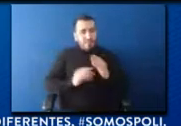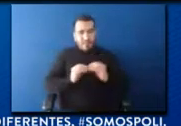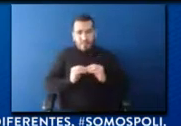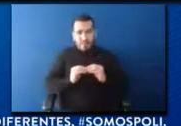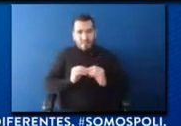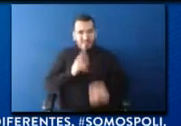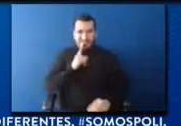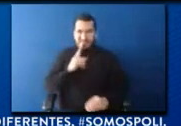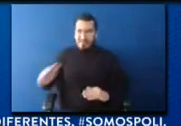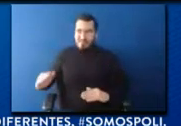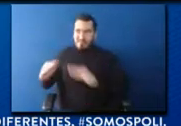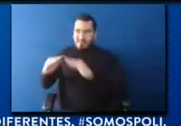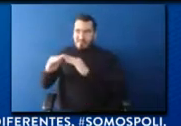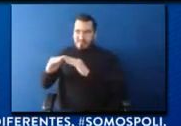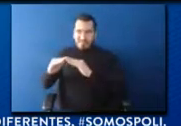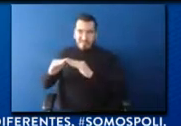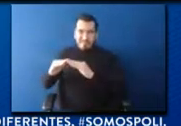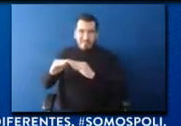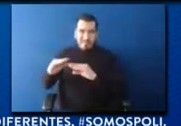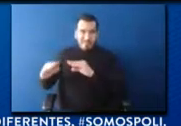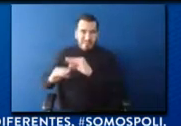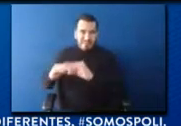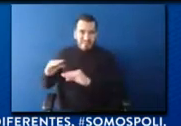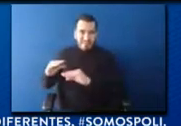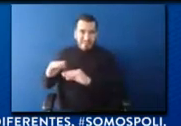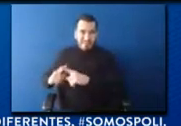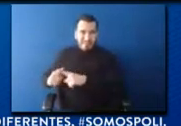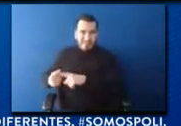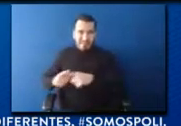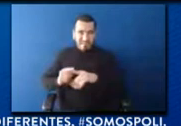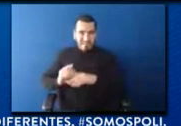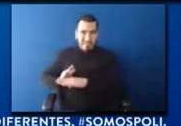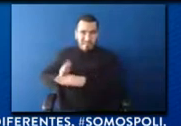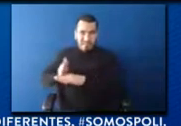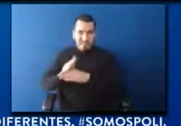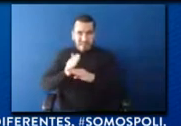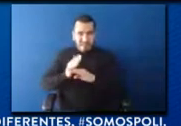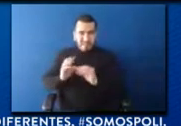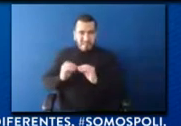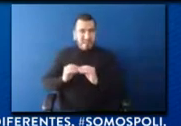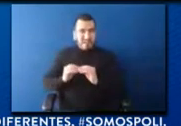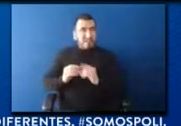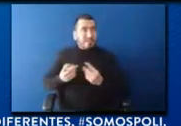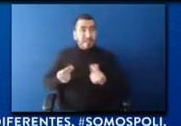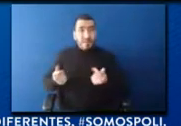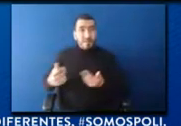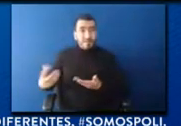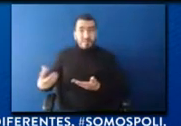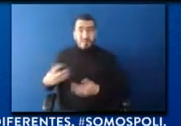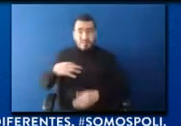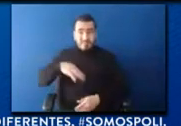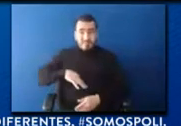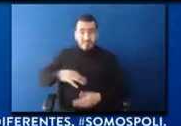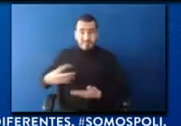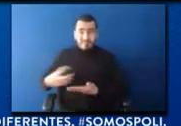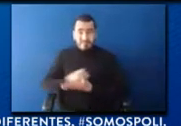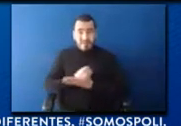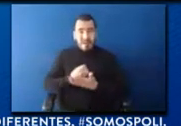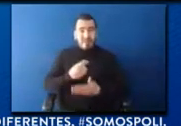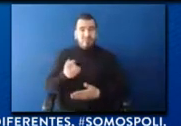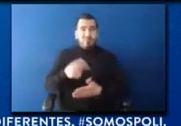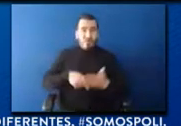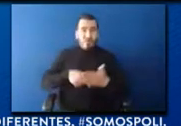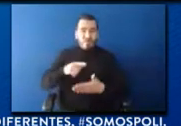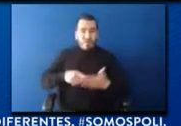plata a una pirámide? ¿Será que tiene sentido por ganar de, tratar de generar unas utilidades rápidas, buscar contratos Forex porque fulano o